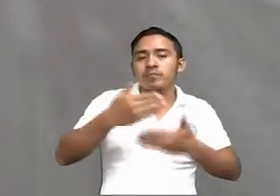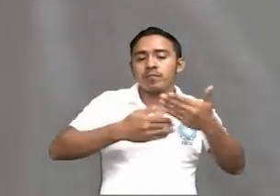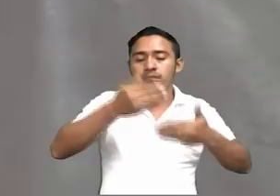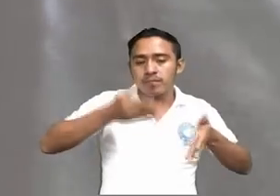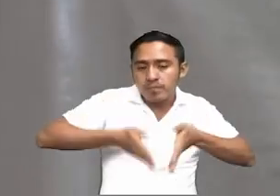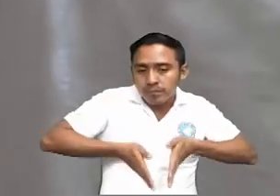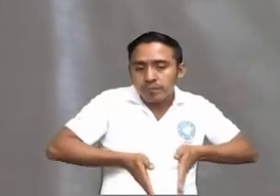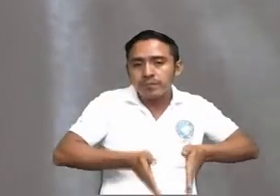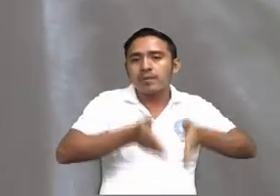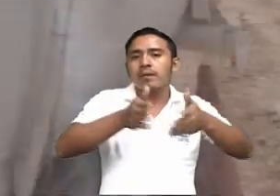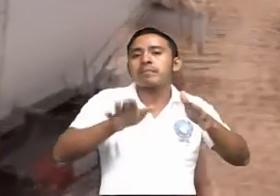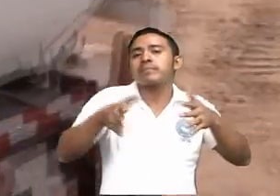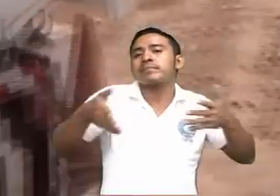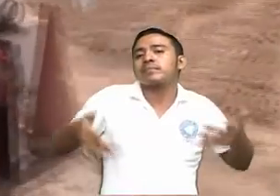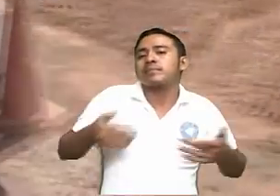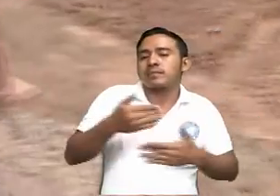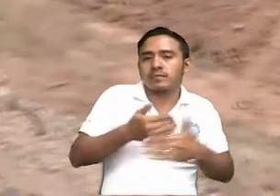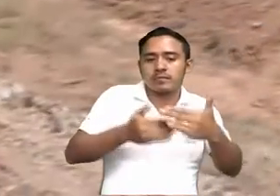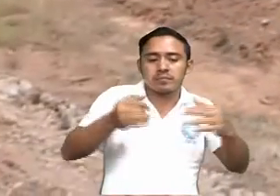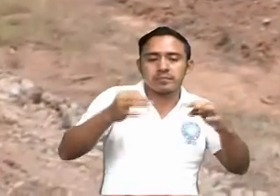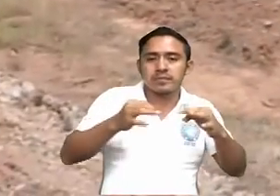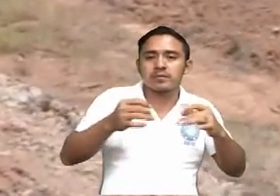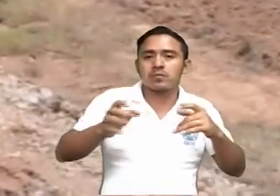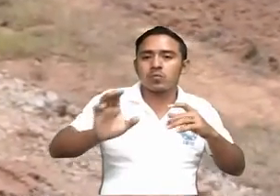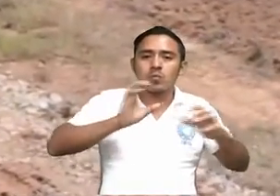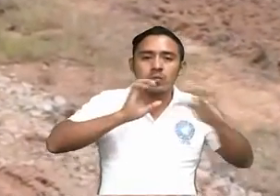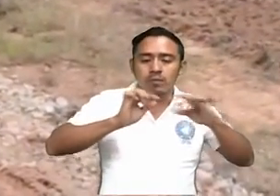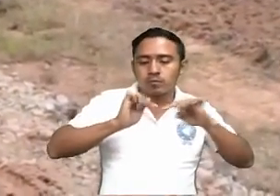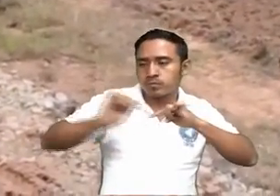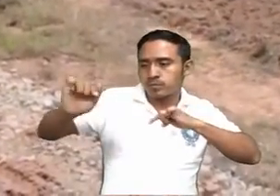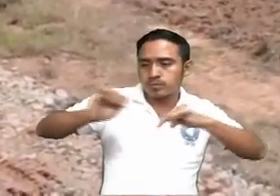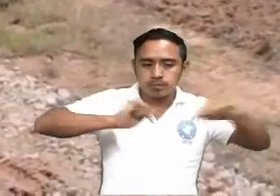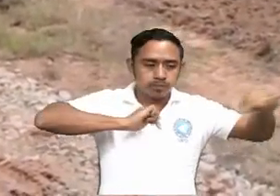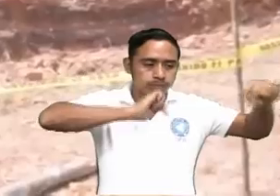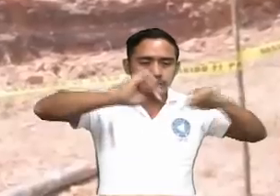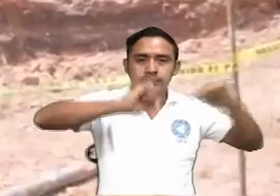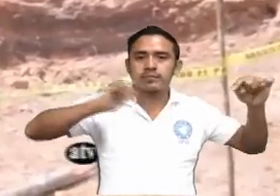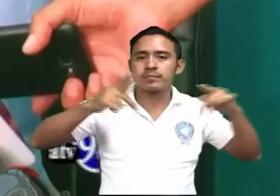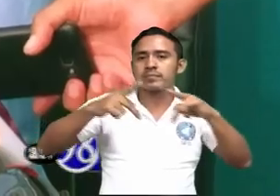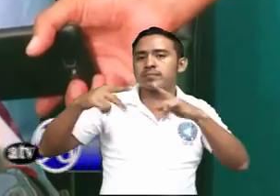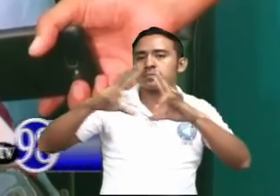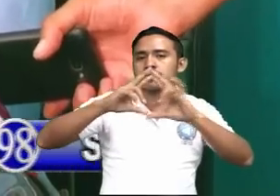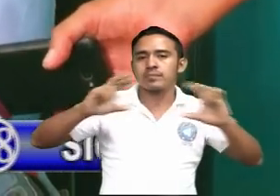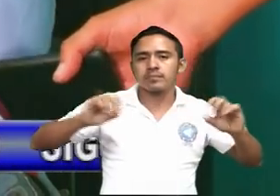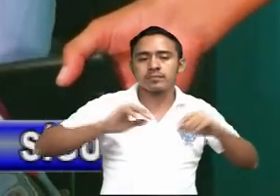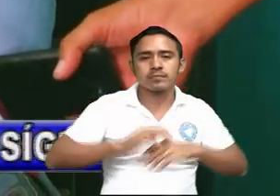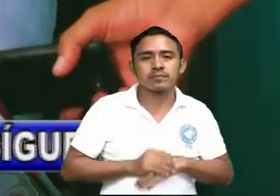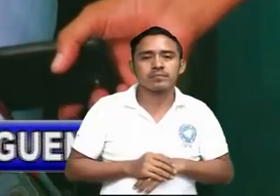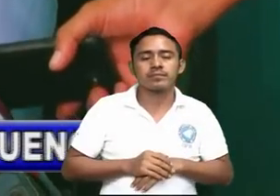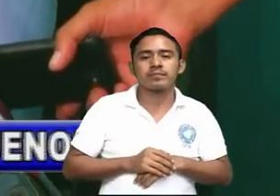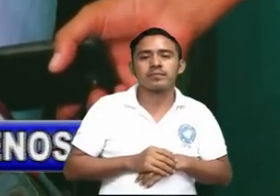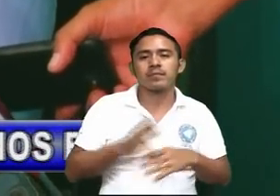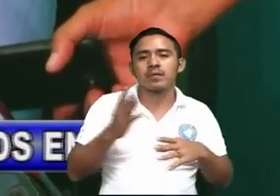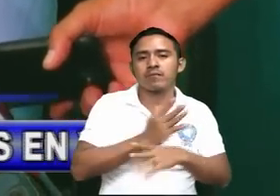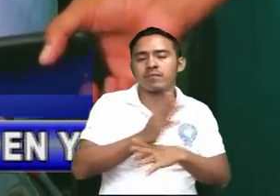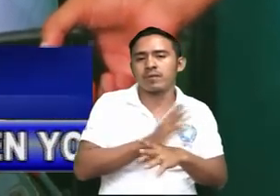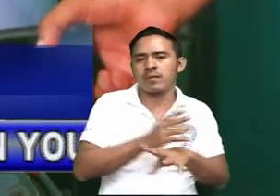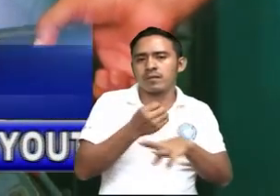construidos para mejorar también el acceso y la comunicación de todos los nicaragüenses. Las alcaldías han construido a la